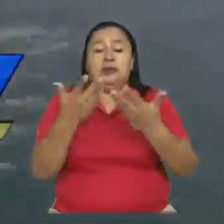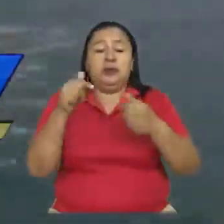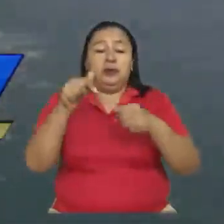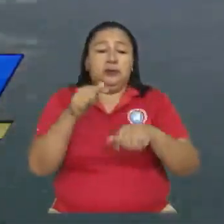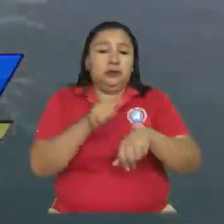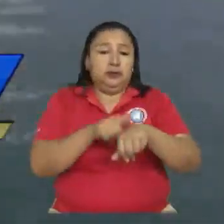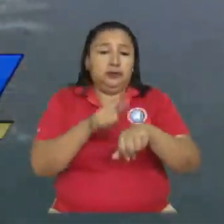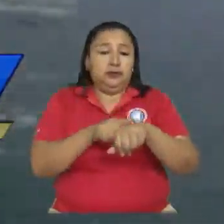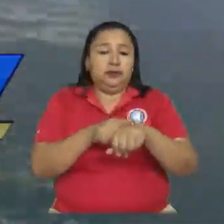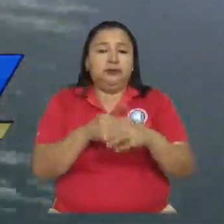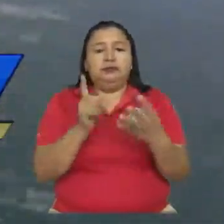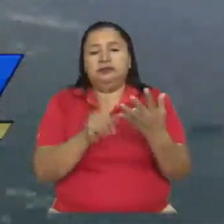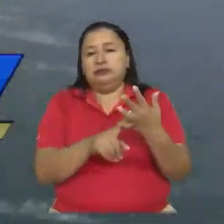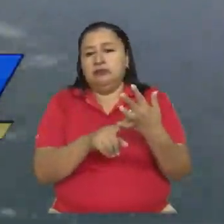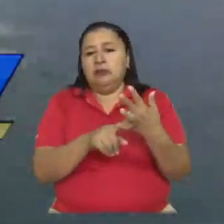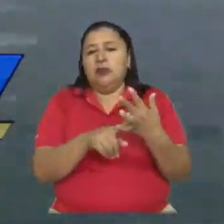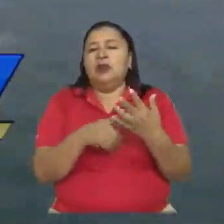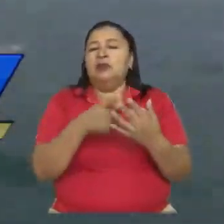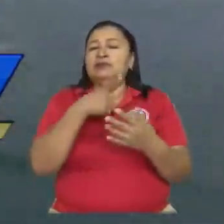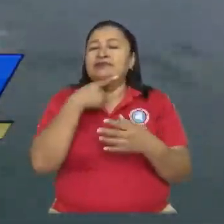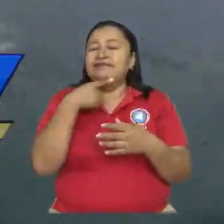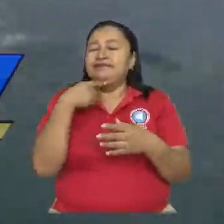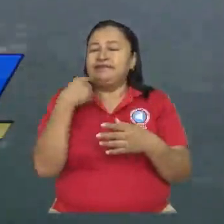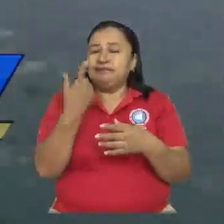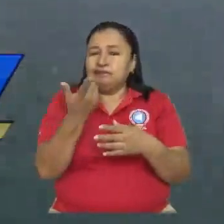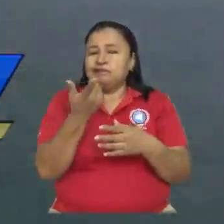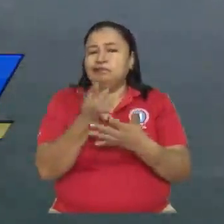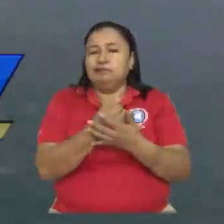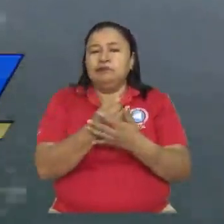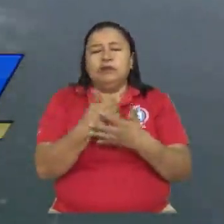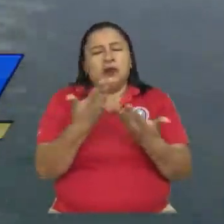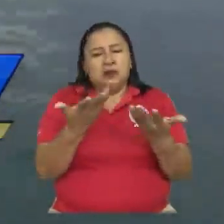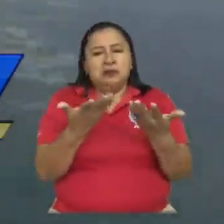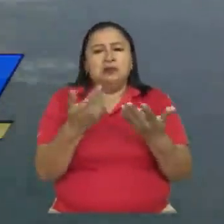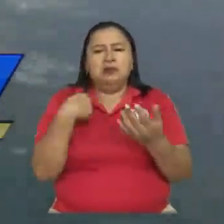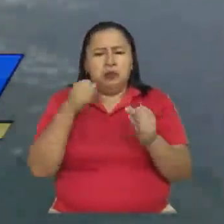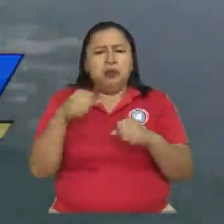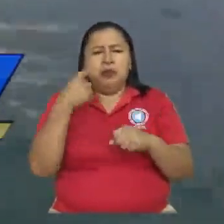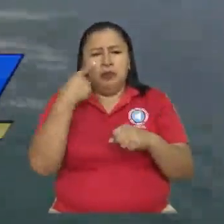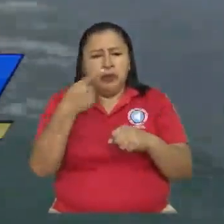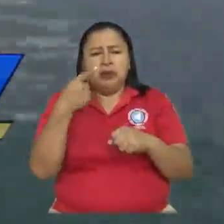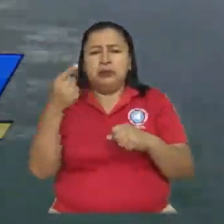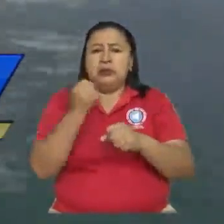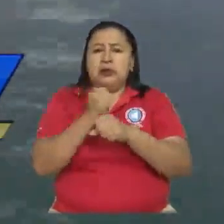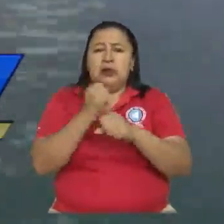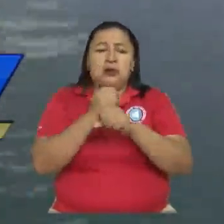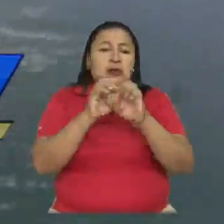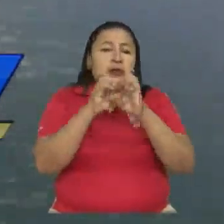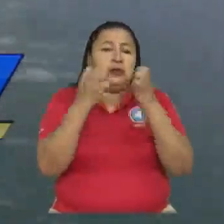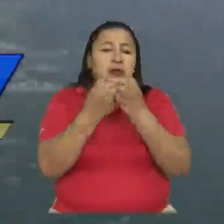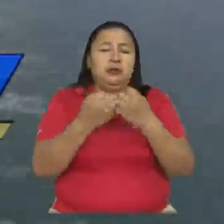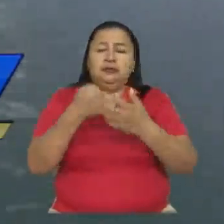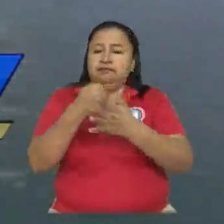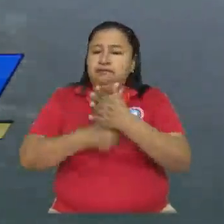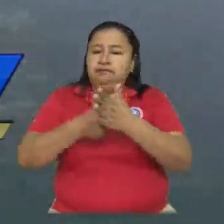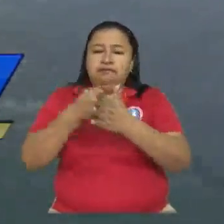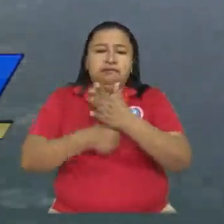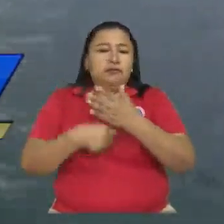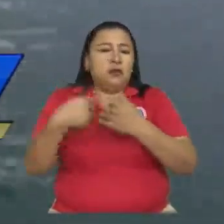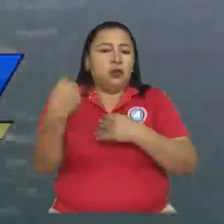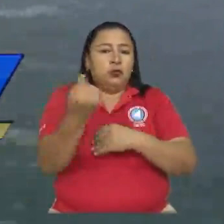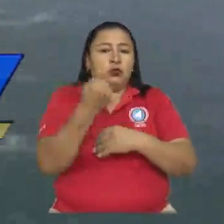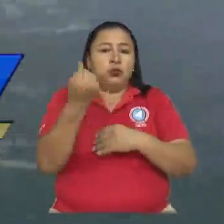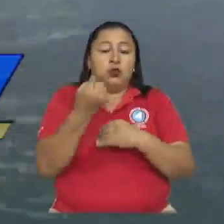temporada. Y realmente pues demuestra ese trabajo en equipo, un esfuerzo no solo